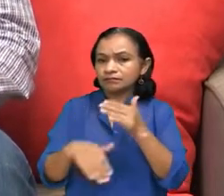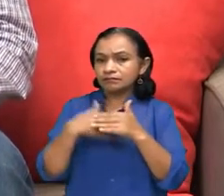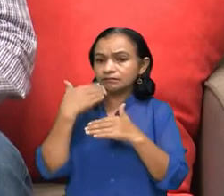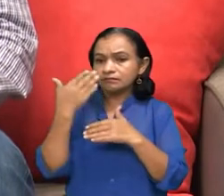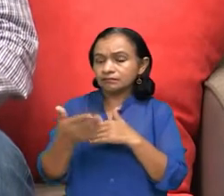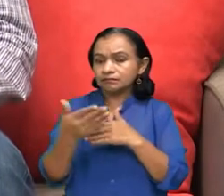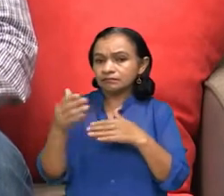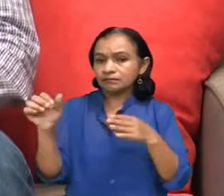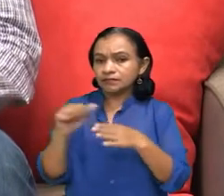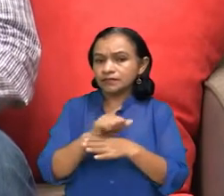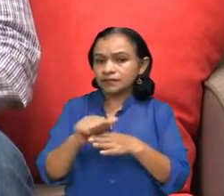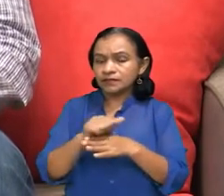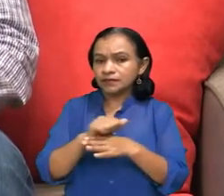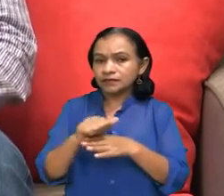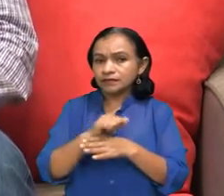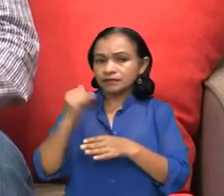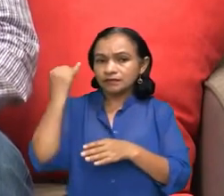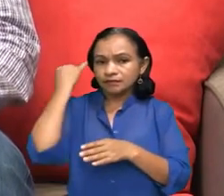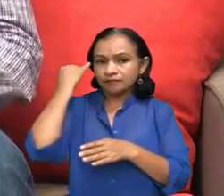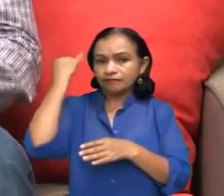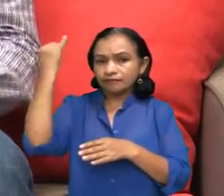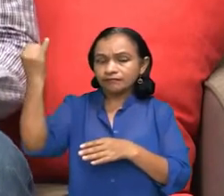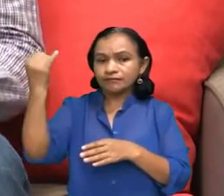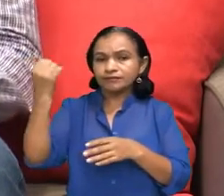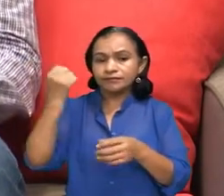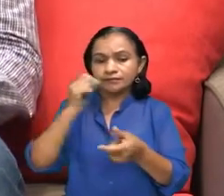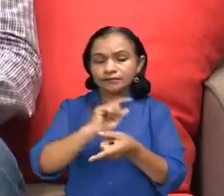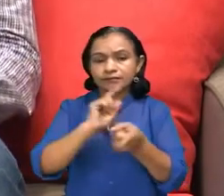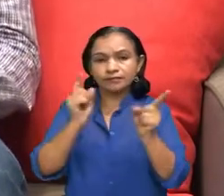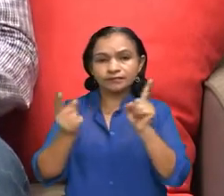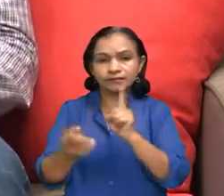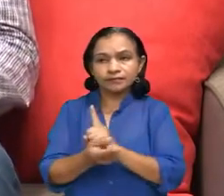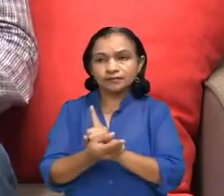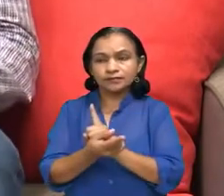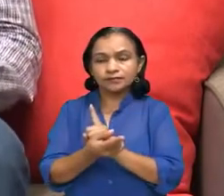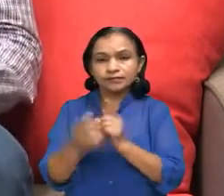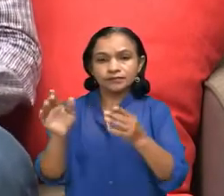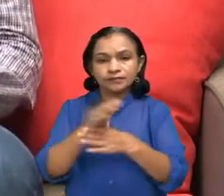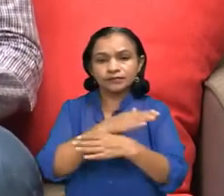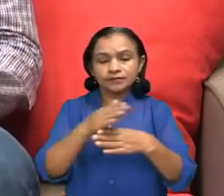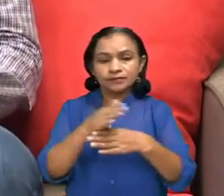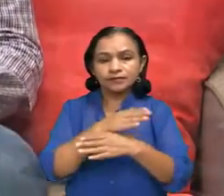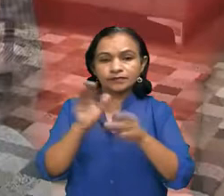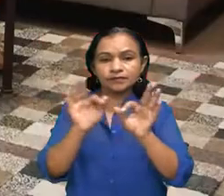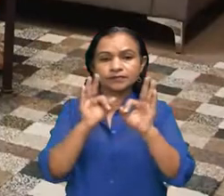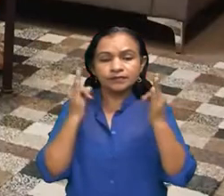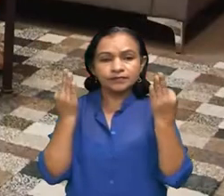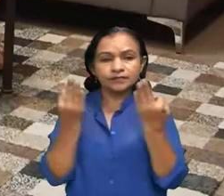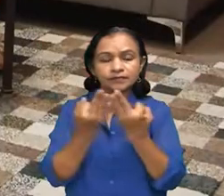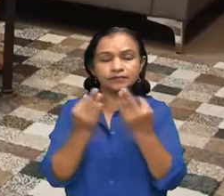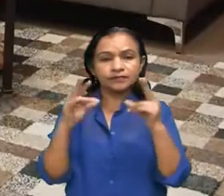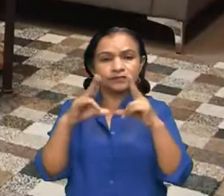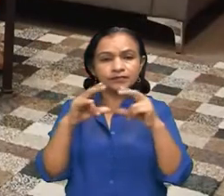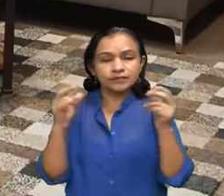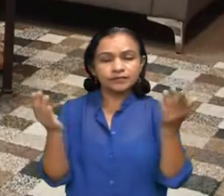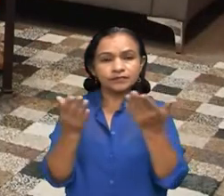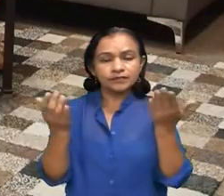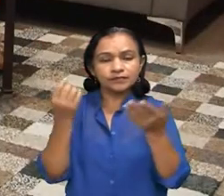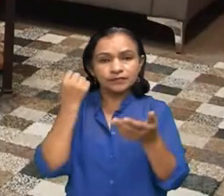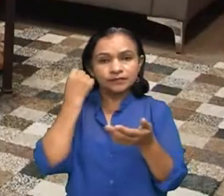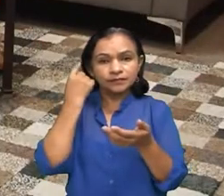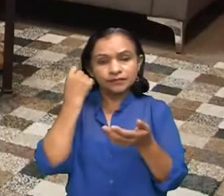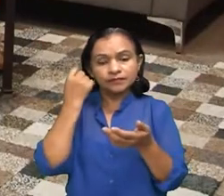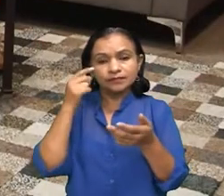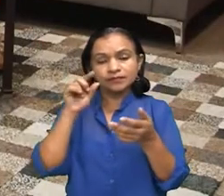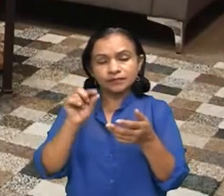el ejercicio, la idea materializada, la transformación es diferente y también la realidad para las familias nicaragüenses. ¿Cómo entendemos esas ideas que